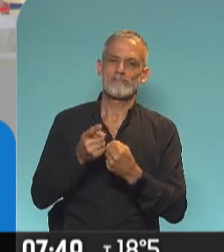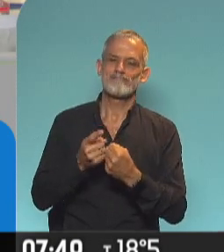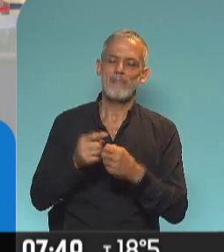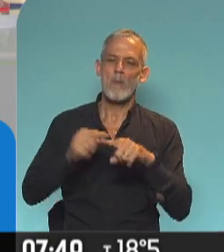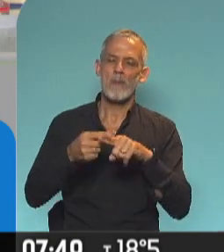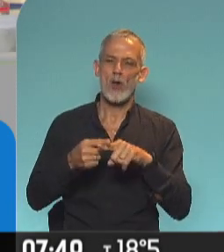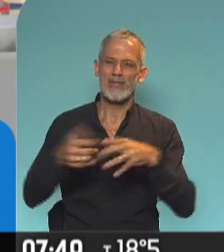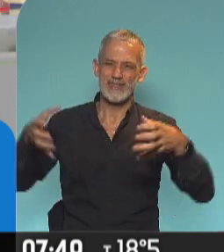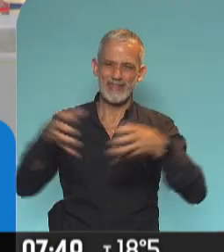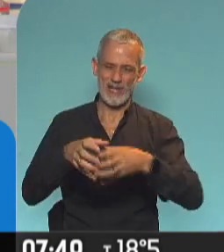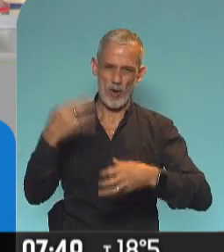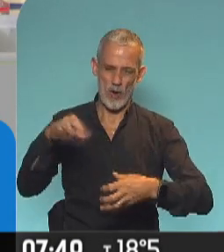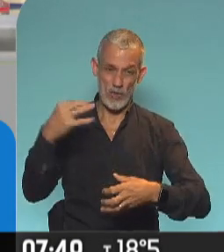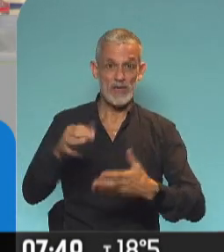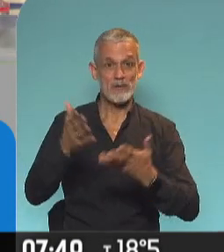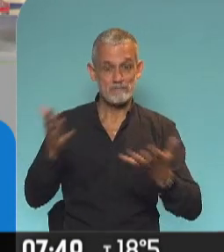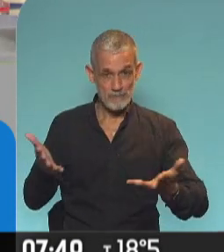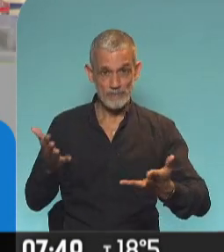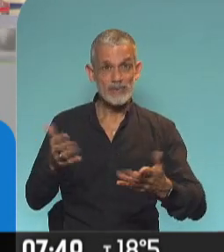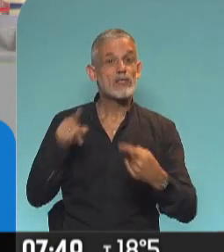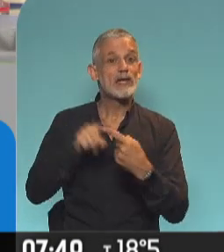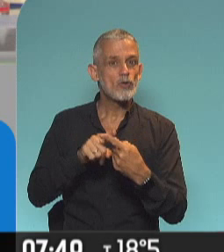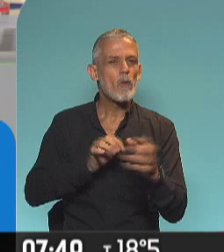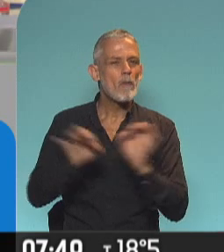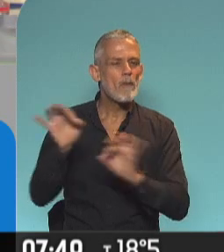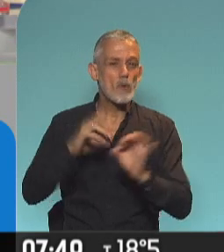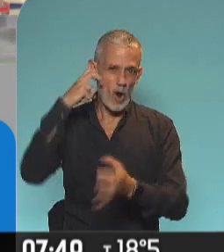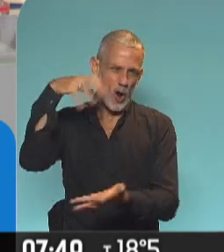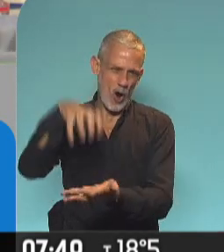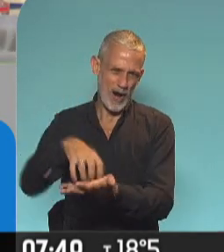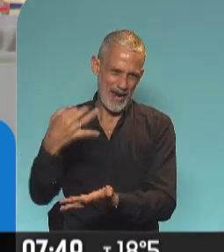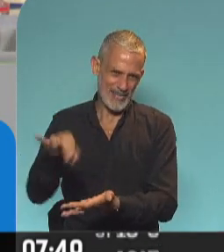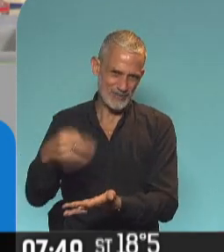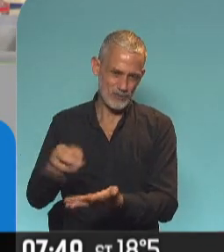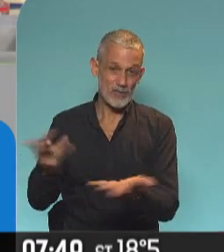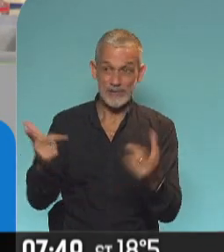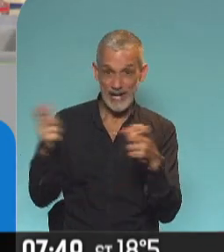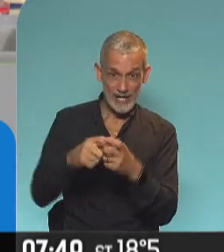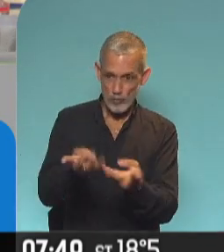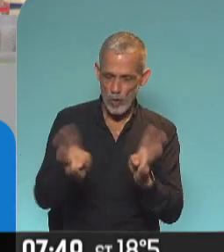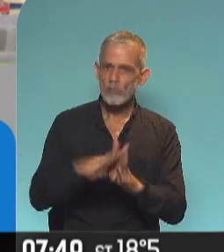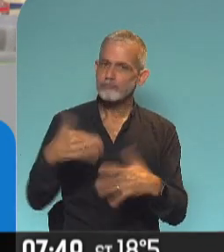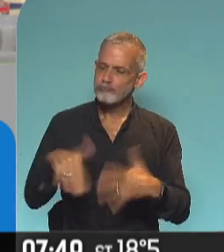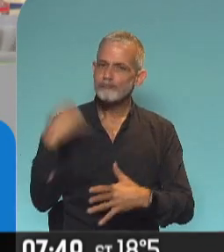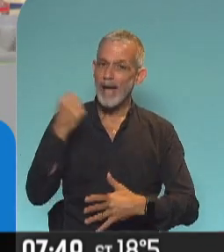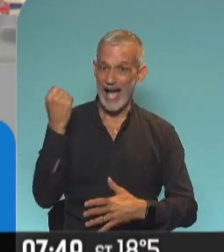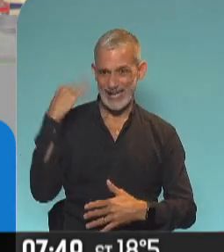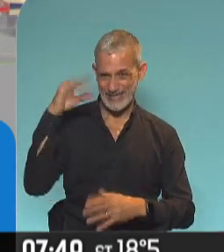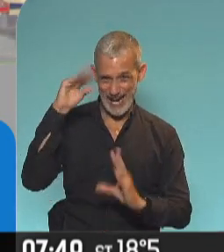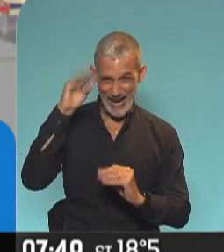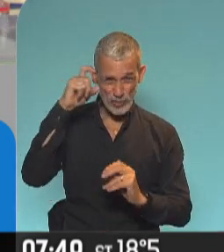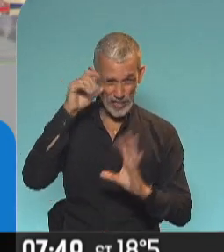que establece el gobierno, y por eso es que la idea es que esto pase por el Congreso, y por eso en esa reunión tan importante que terminó ayer a la